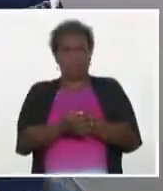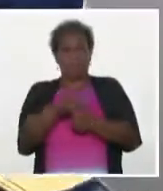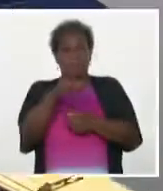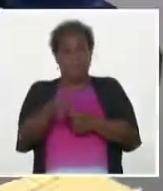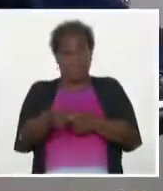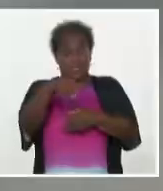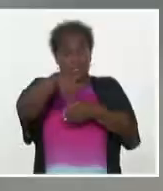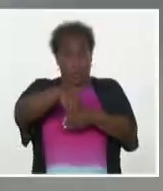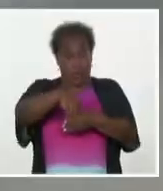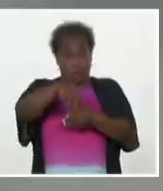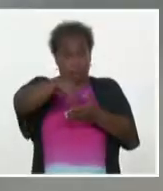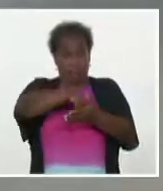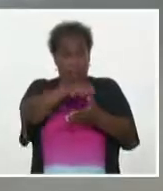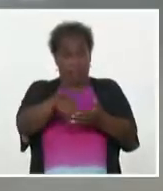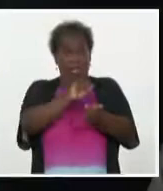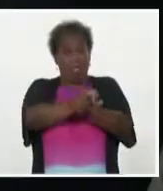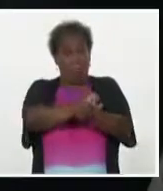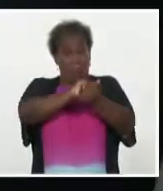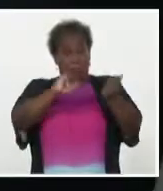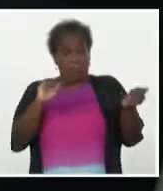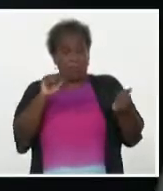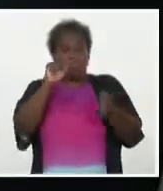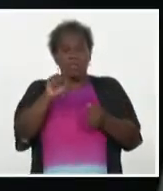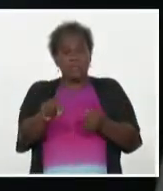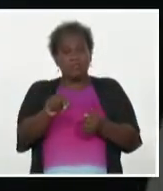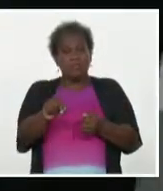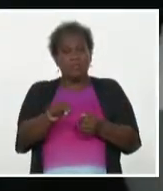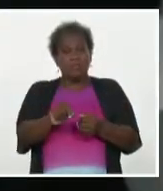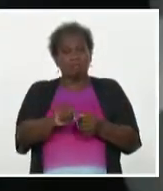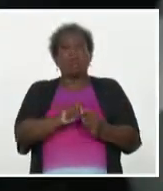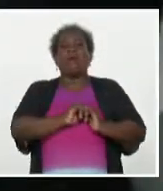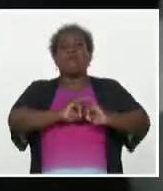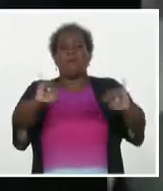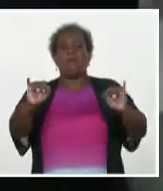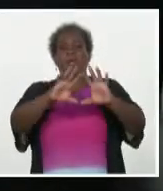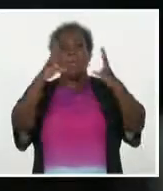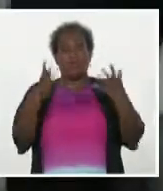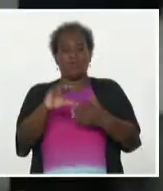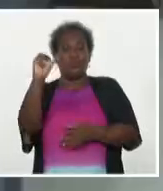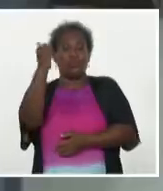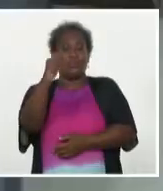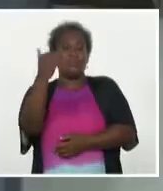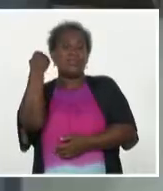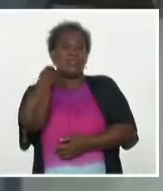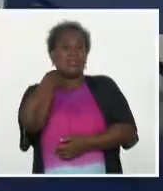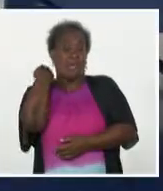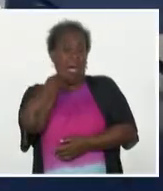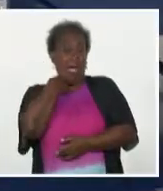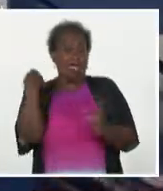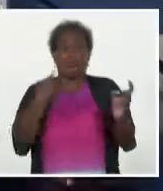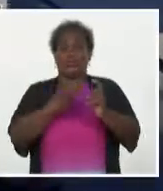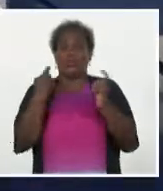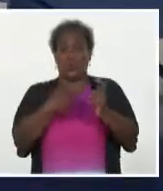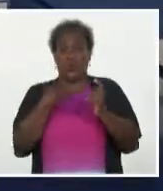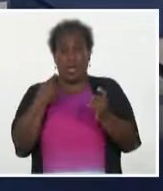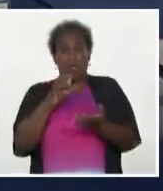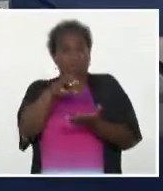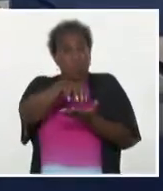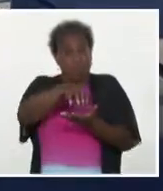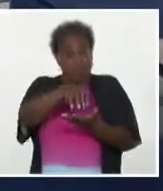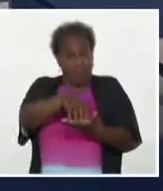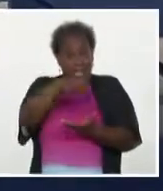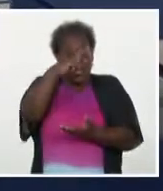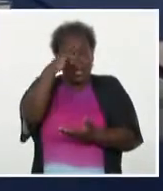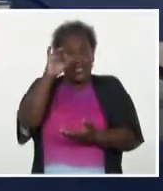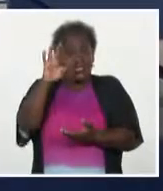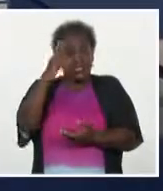de democracia es un mensaje al mundo que a pesar de más de 10 años de guerra, el Estado sirio aún se mantiene fuerte